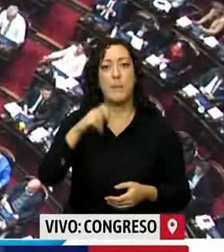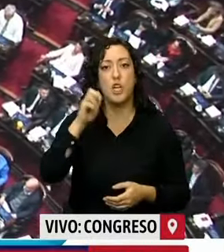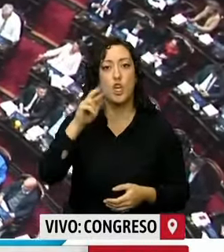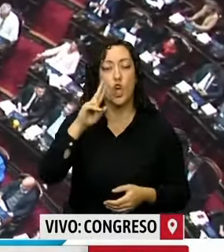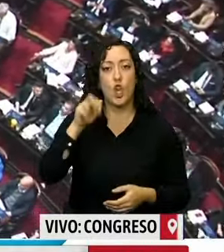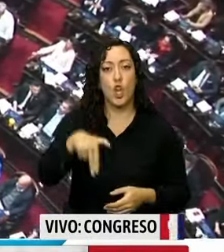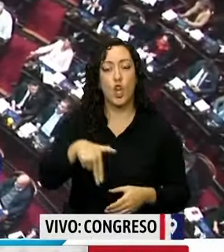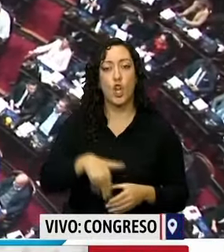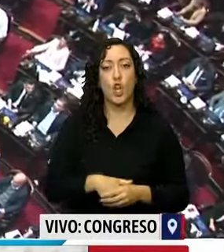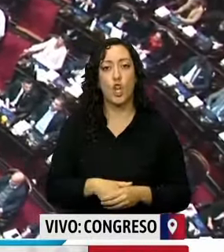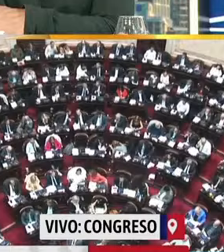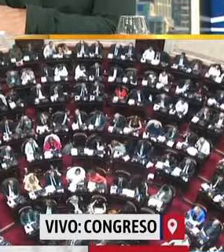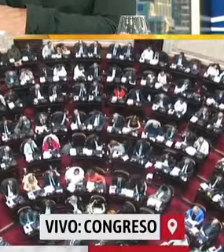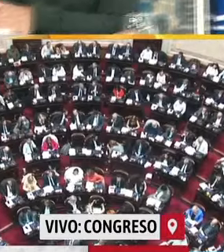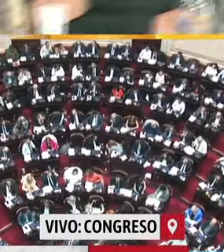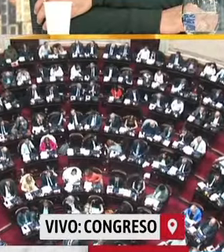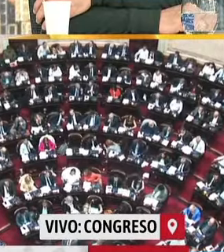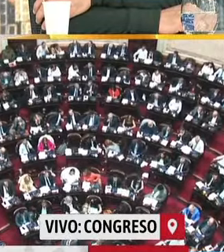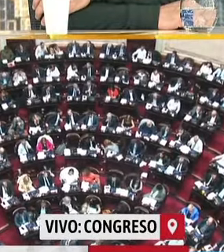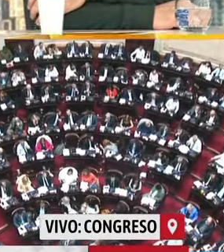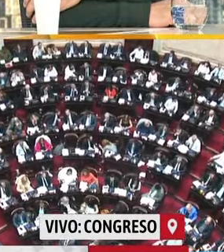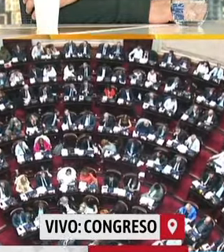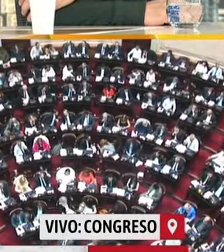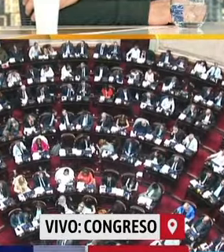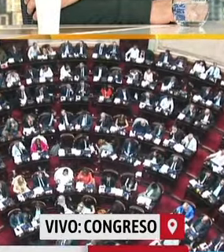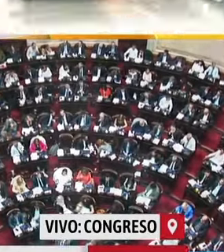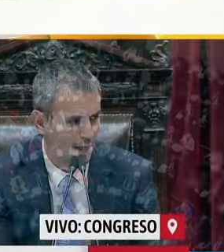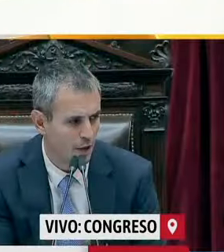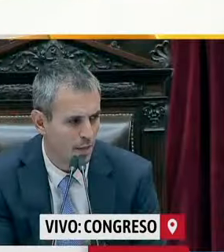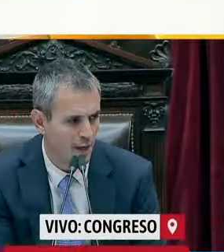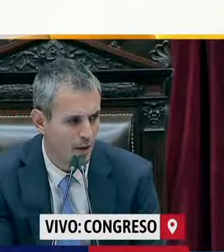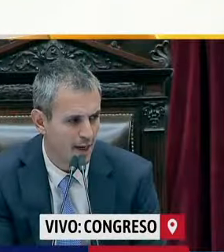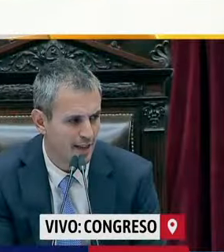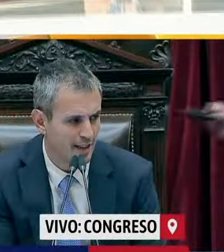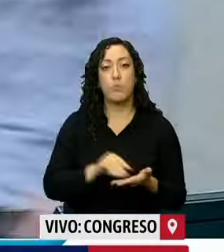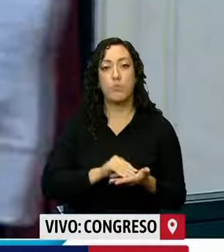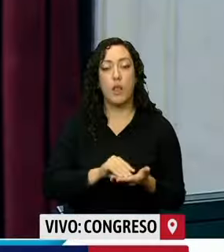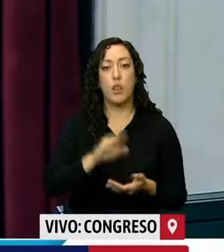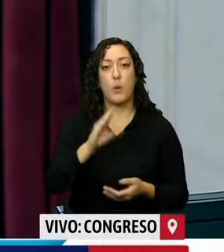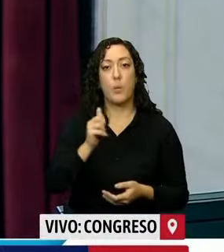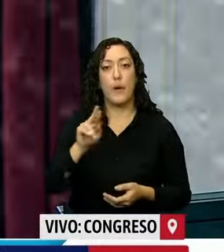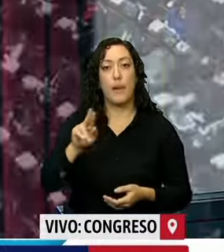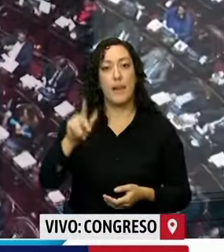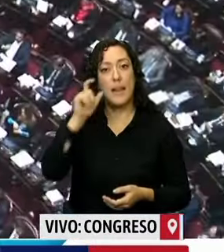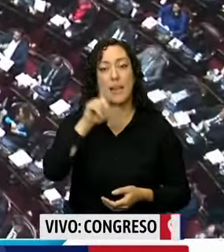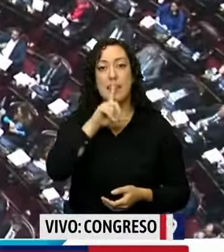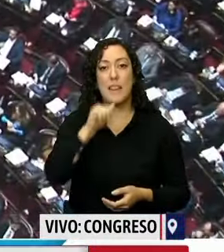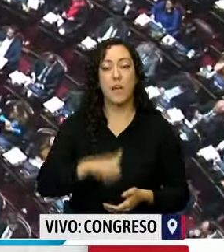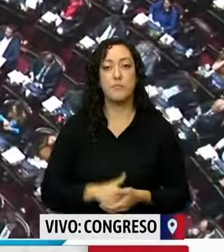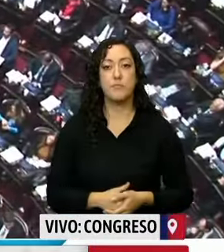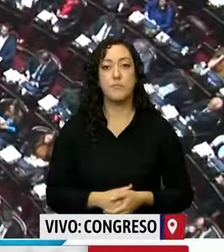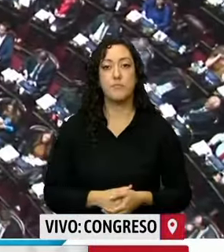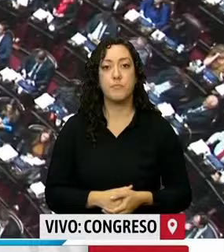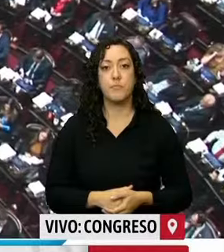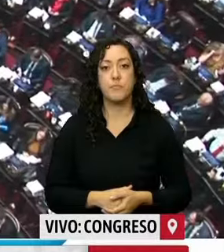laboral la reforma laboral y estamos viendo para tener claro se nos mueve mayol Ahí